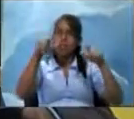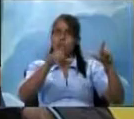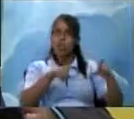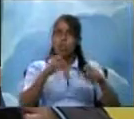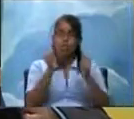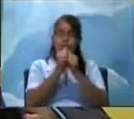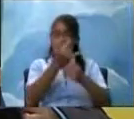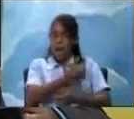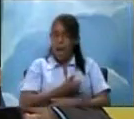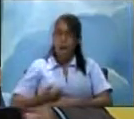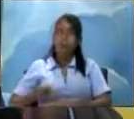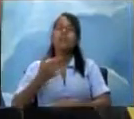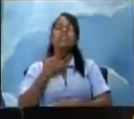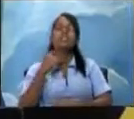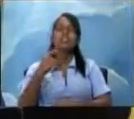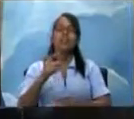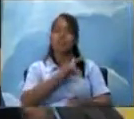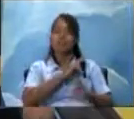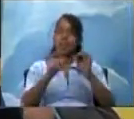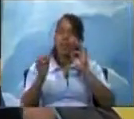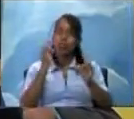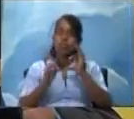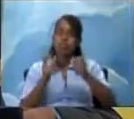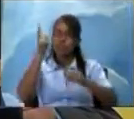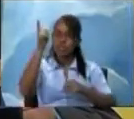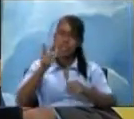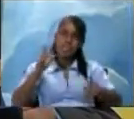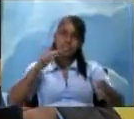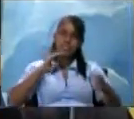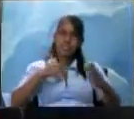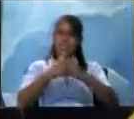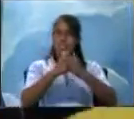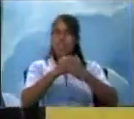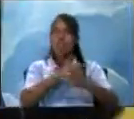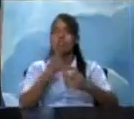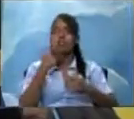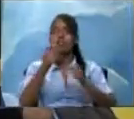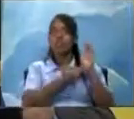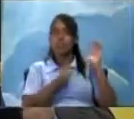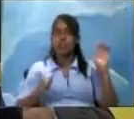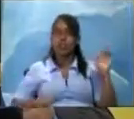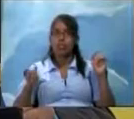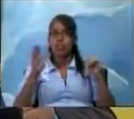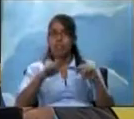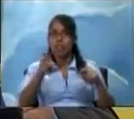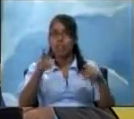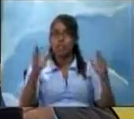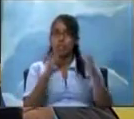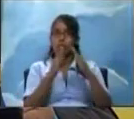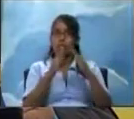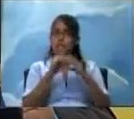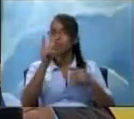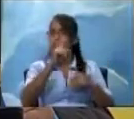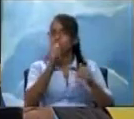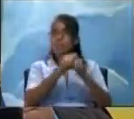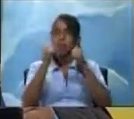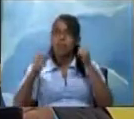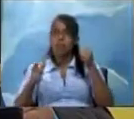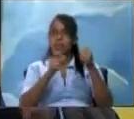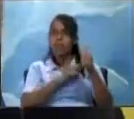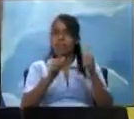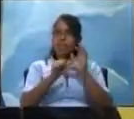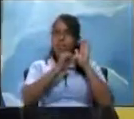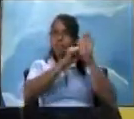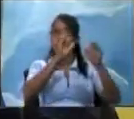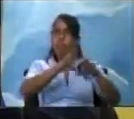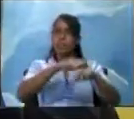aquí con hambre y sed de justicia. Ellos serán saciados, dice el Señor. Y usted que está allí en su casa, no se aparte